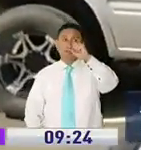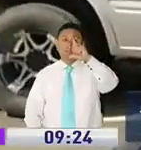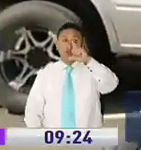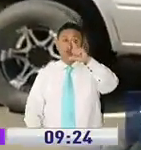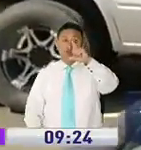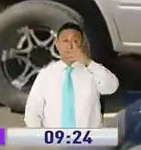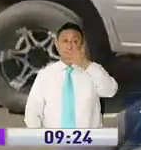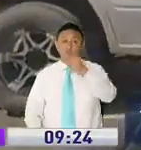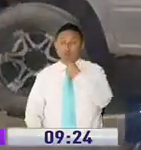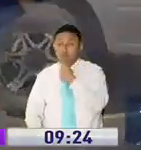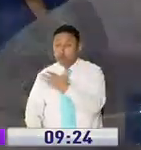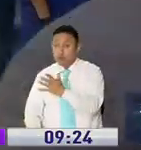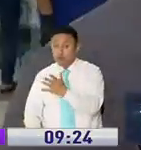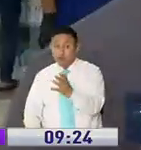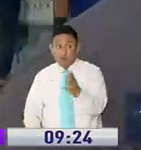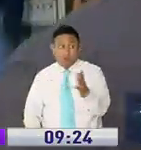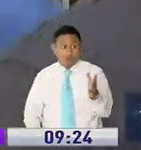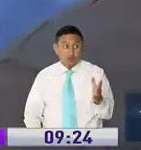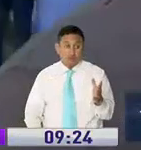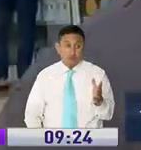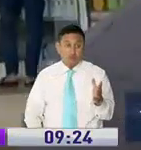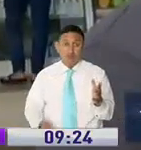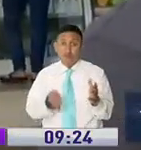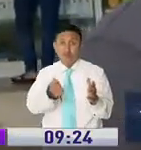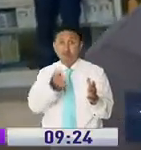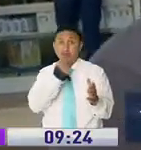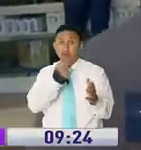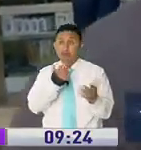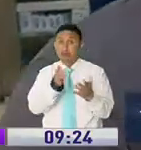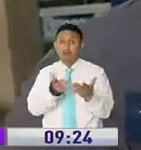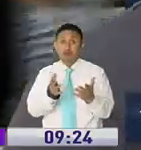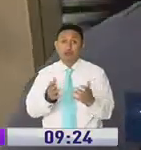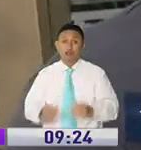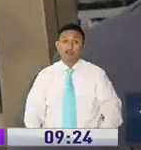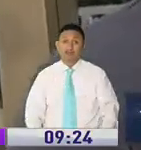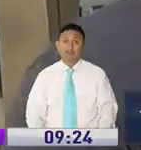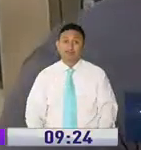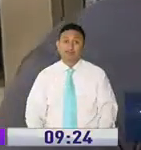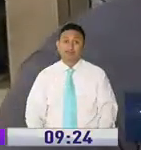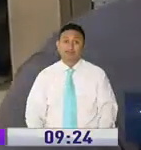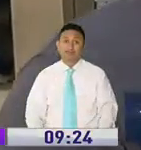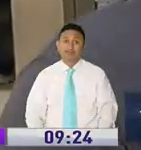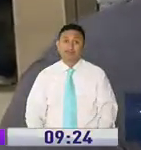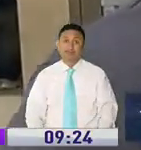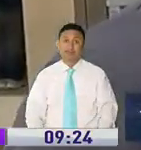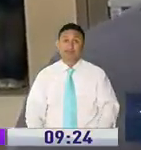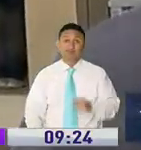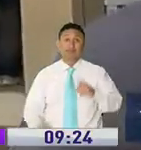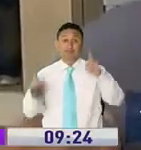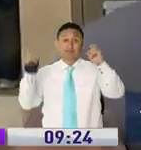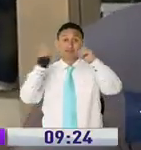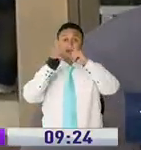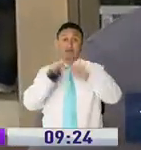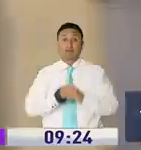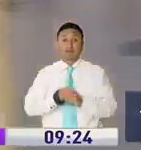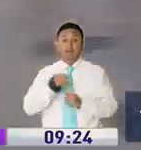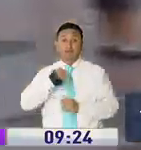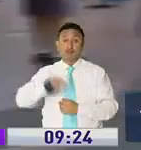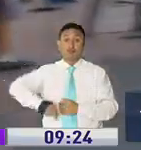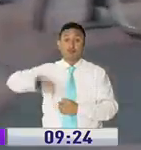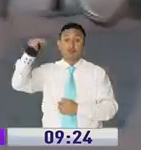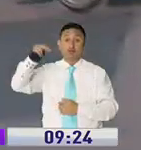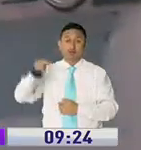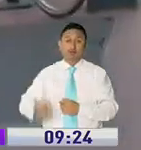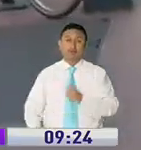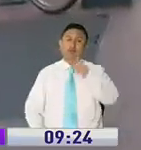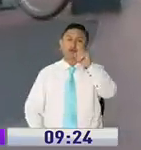hay. La respuesta es que no hay. Buscando medicinas porque están escasas y es difícil porque yo vengo hasta del norte. ¿Cuántas